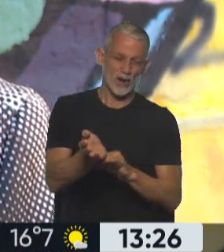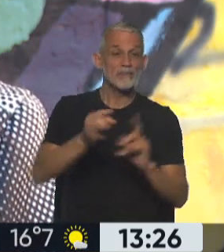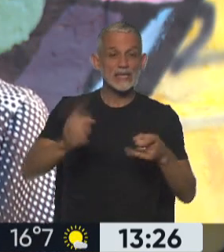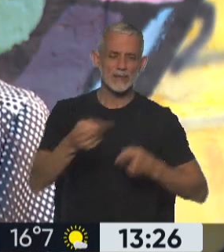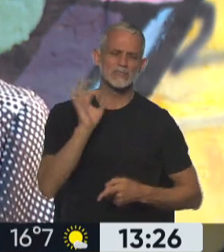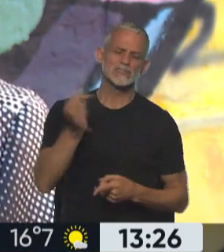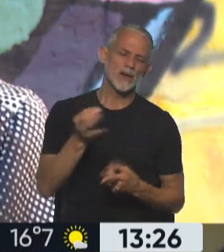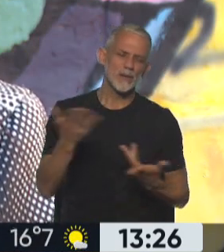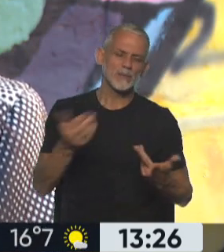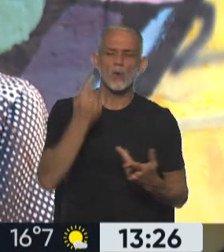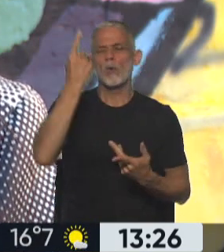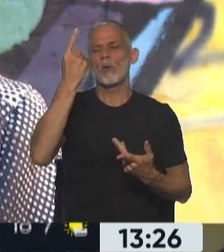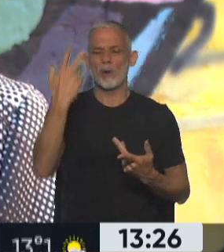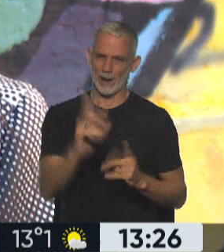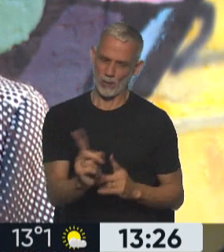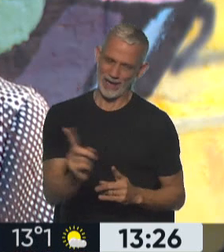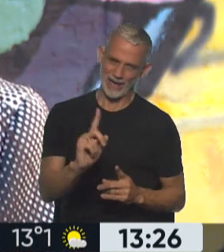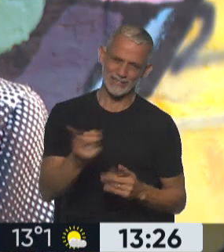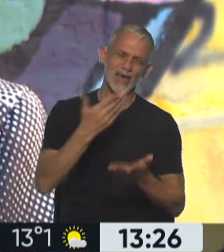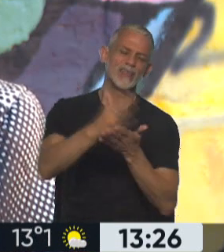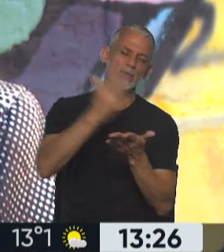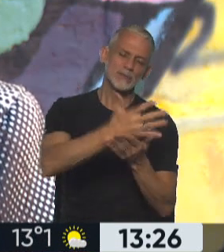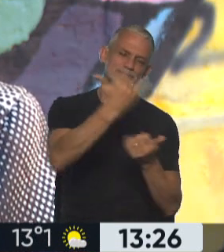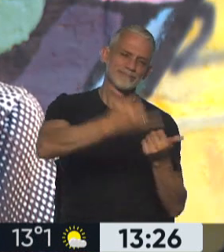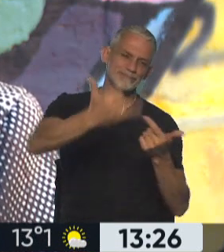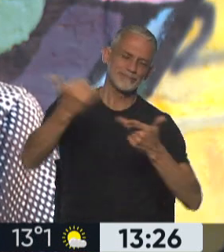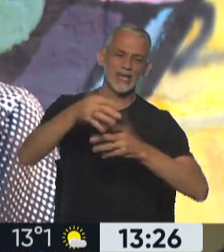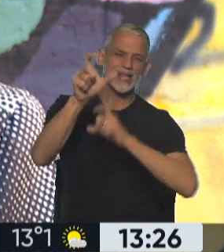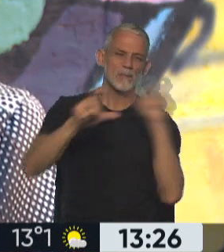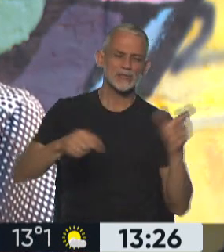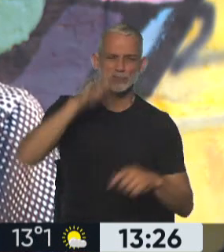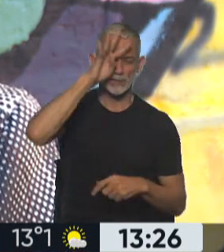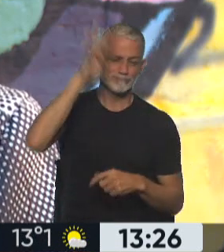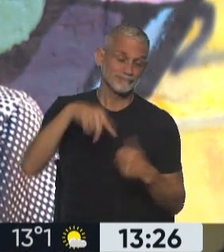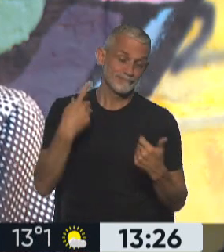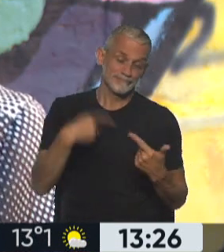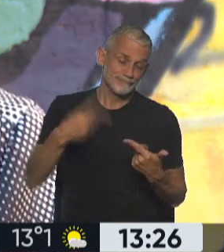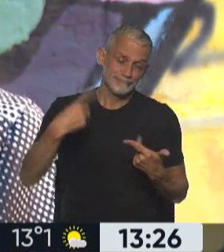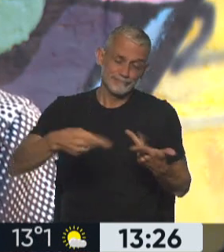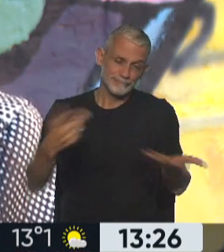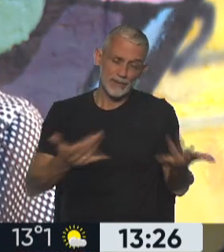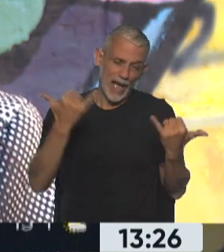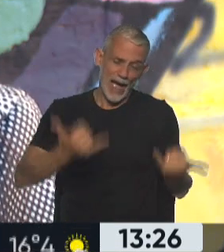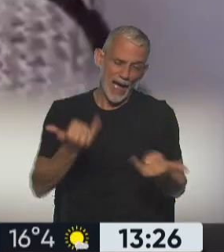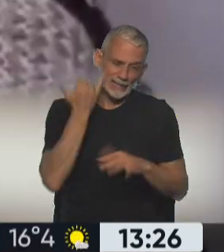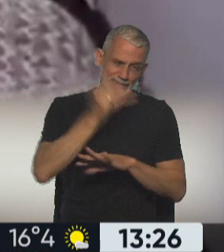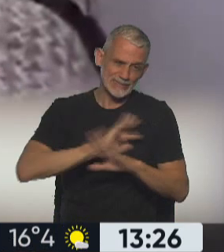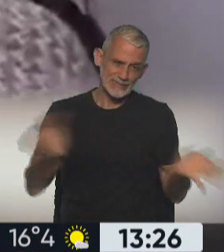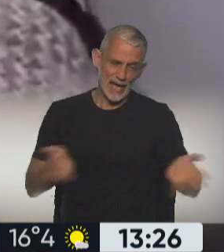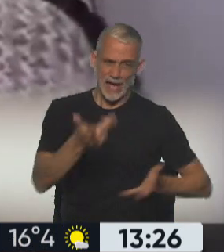sabemos que no es un hecho aislado que la discriminación nace a las personas indígenas los pueblos originarios es estructural